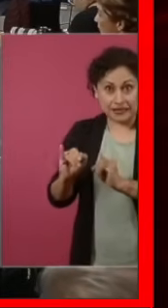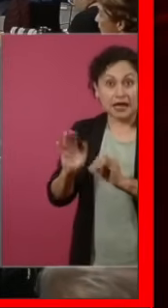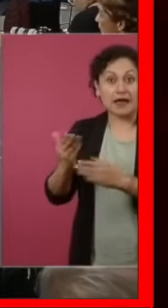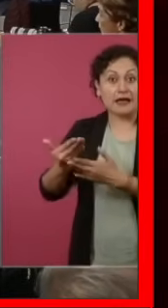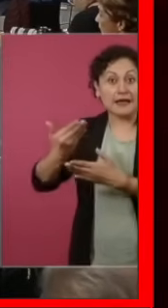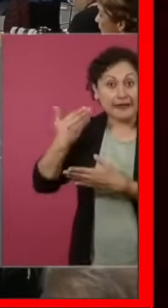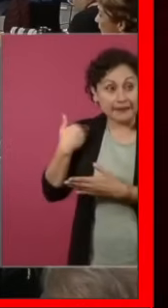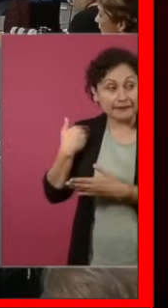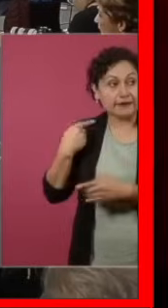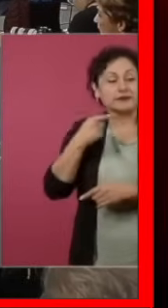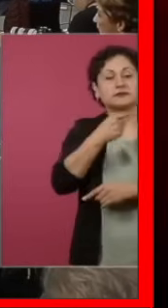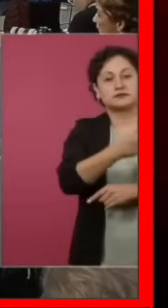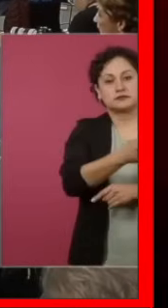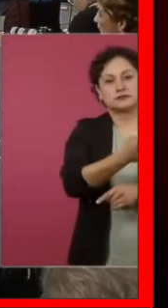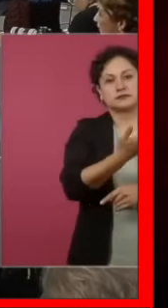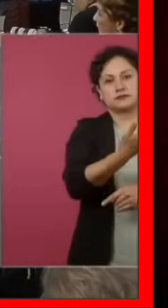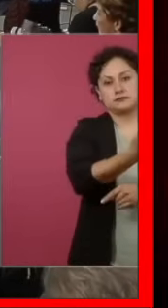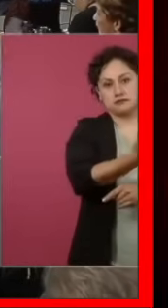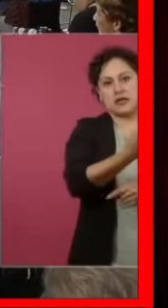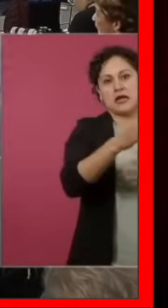aeropuerto Felipe Ángeles.